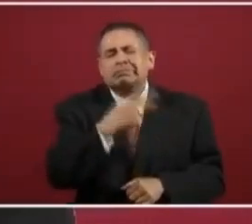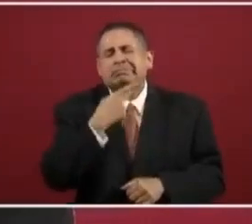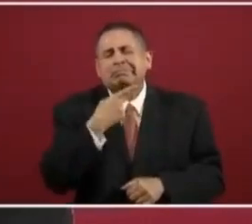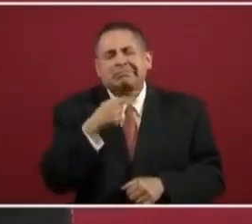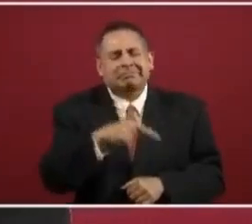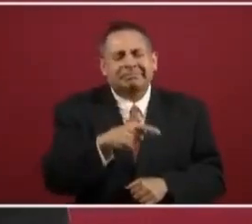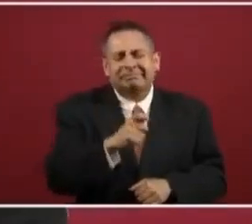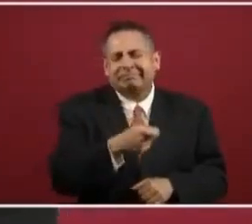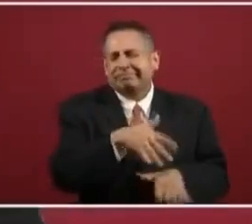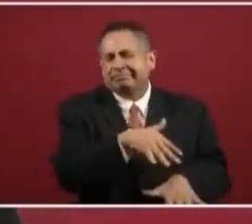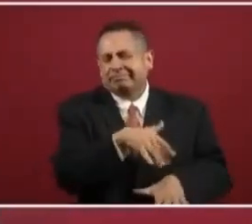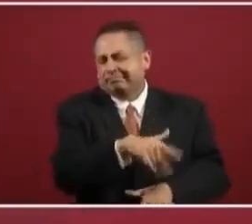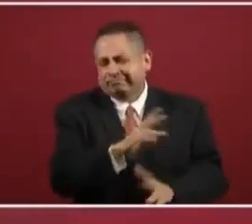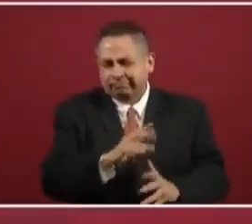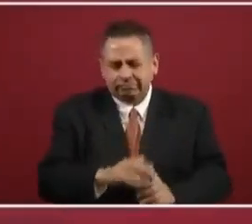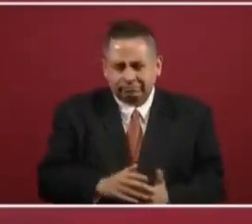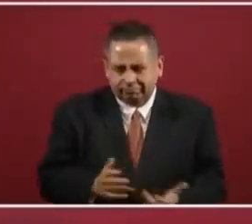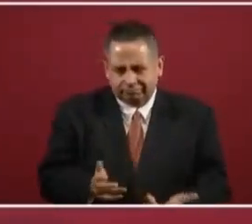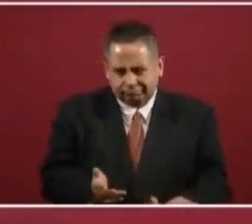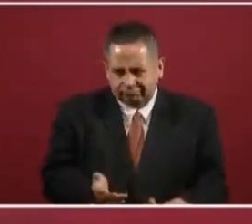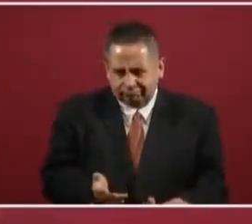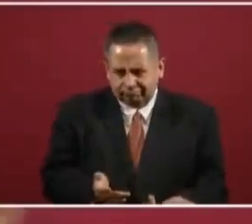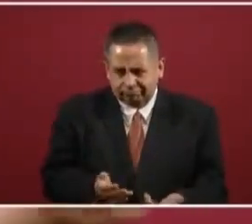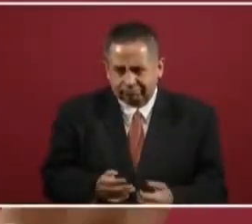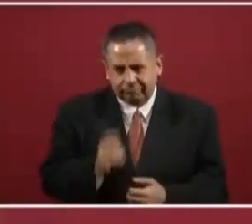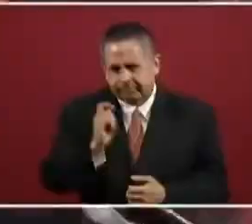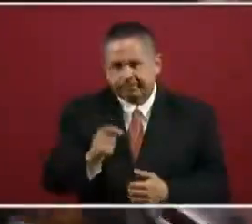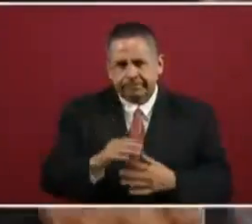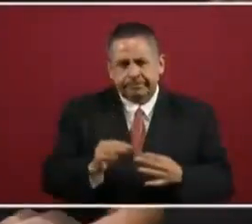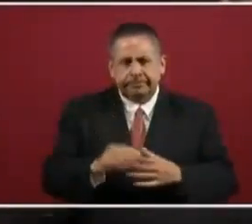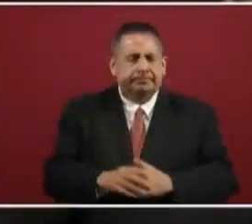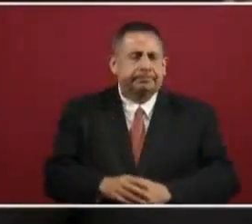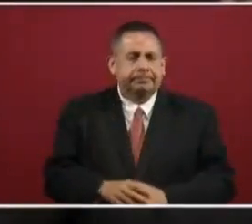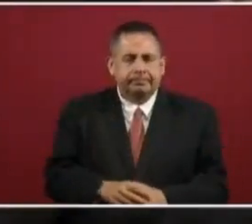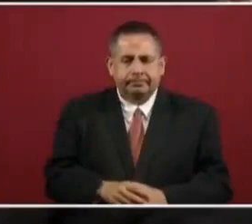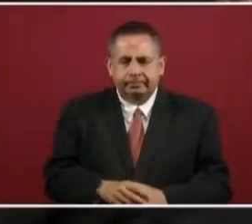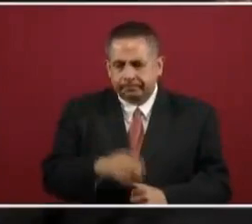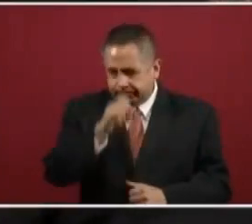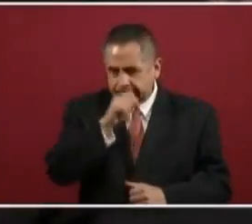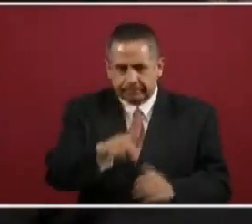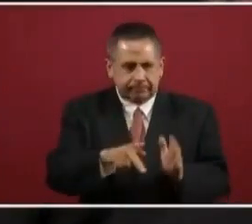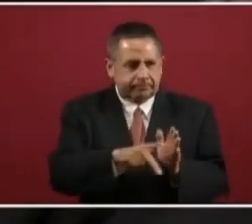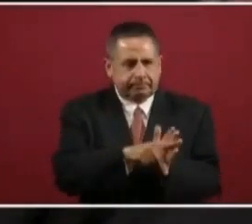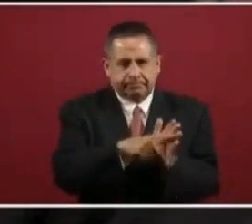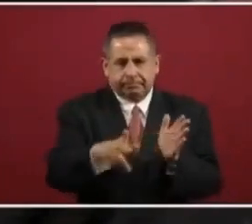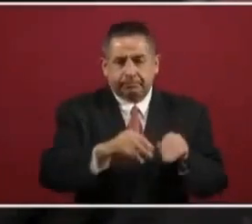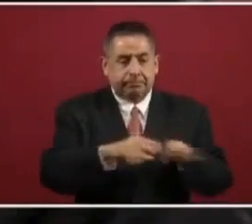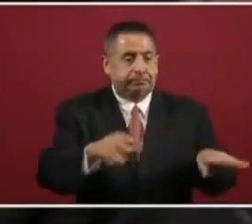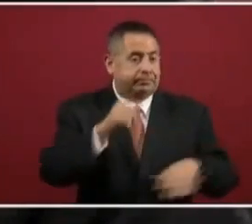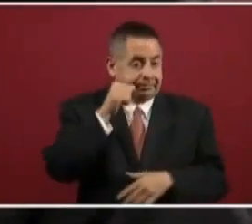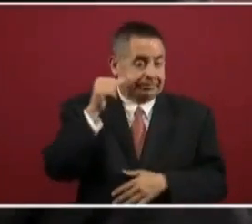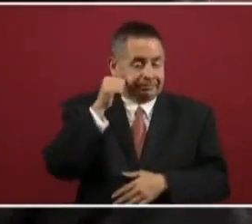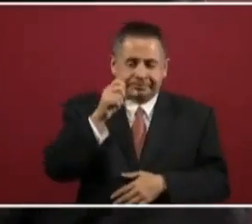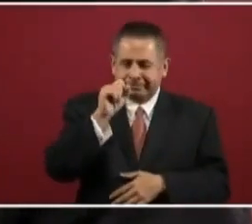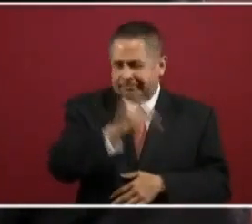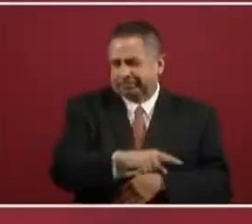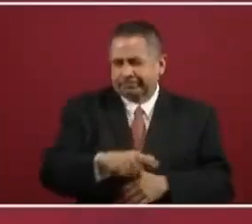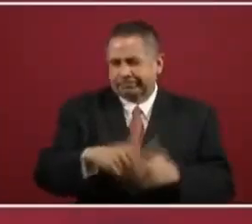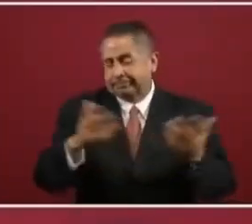mancharla porque también es lo del reforma de ayer no